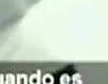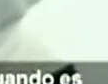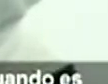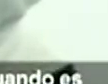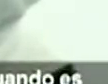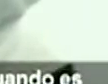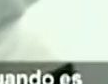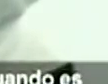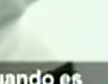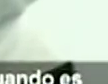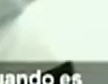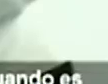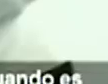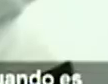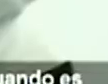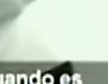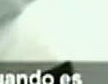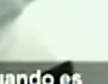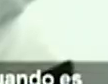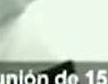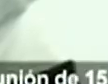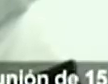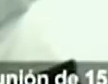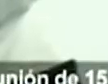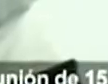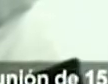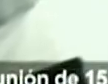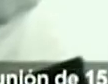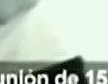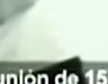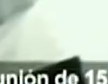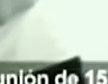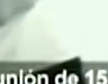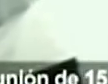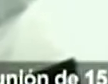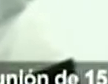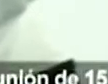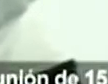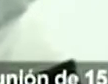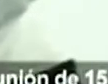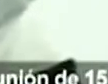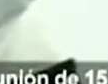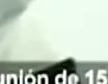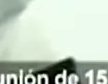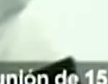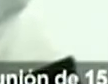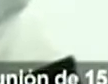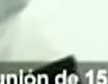brother y por el menor, se alejan de nosotros y